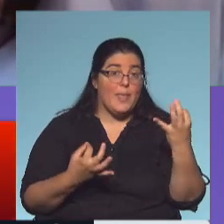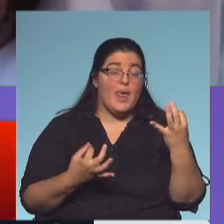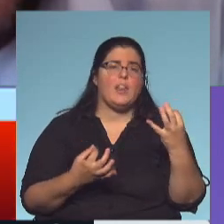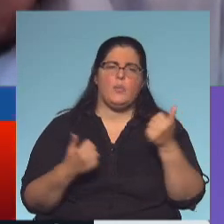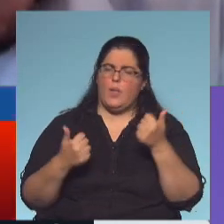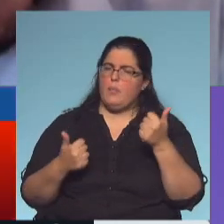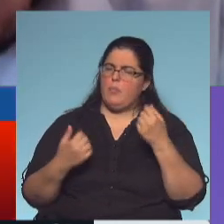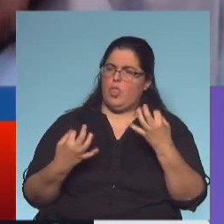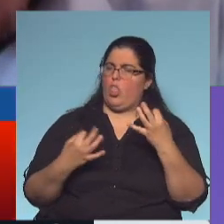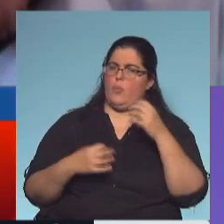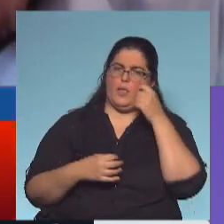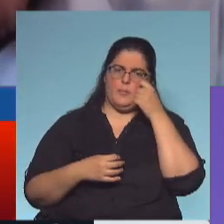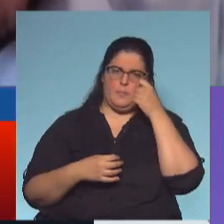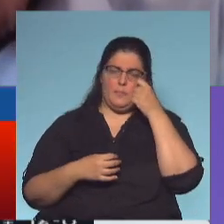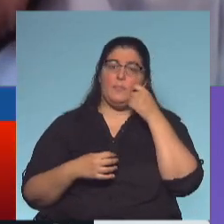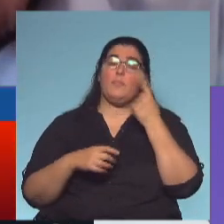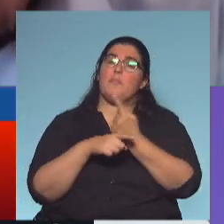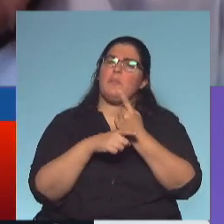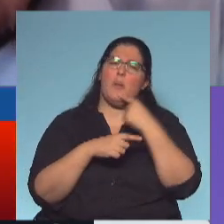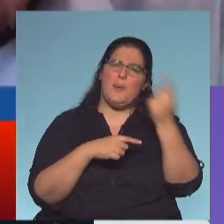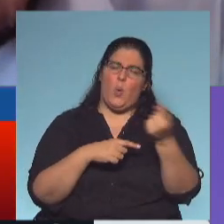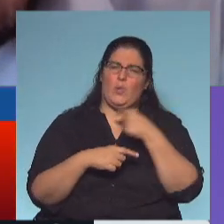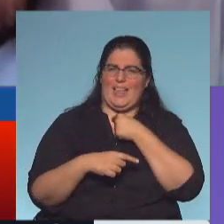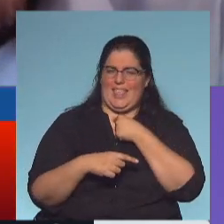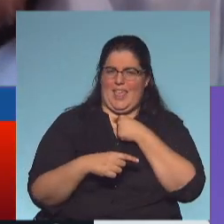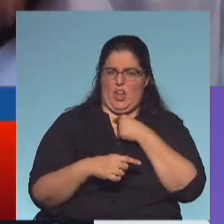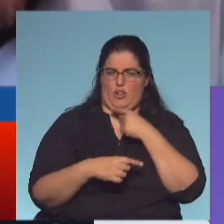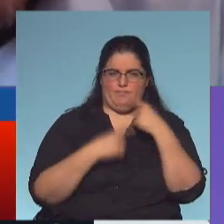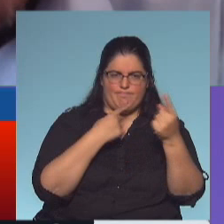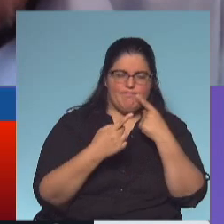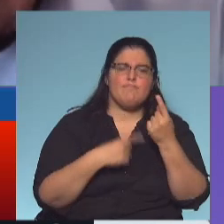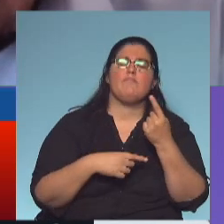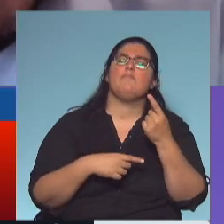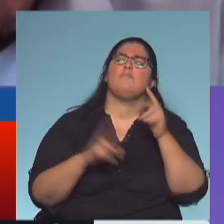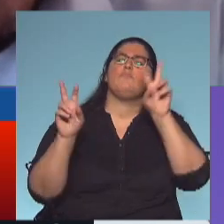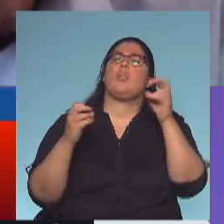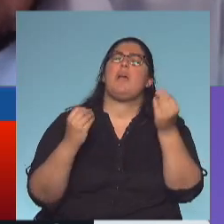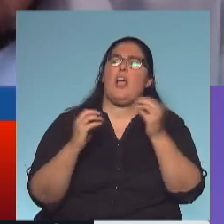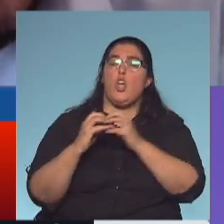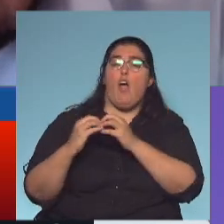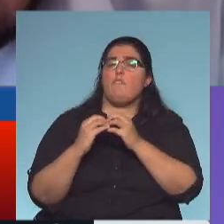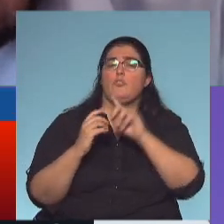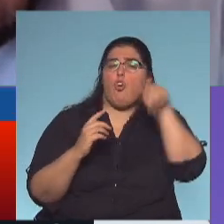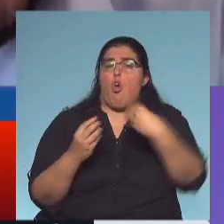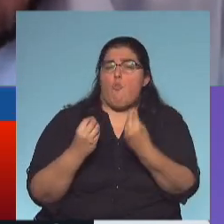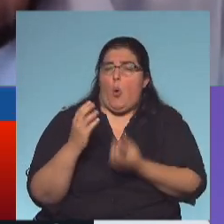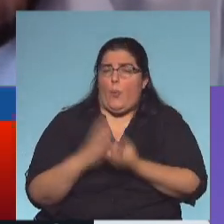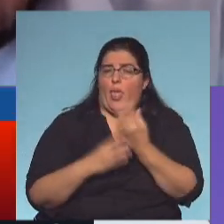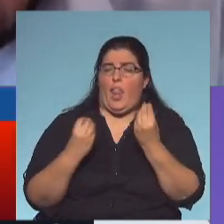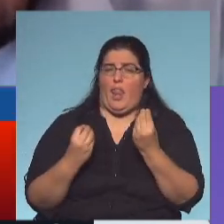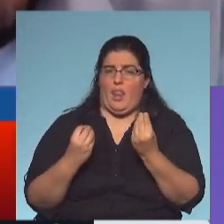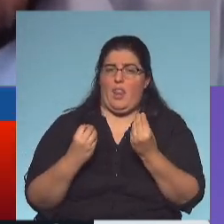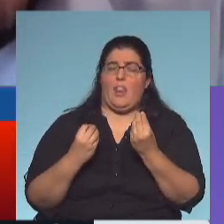gracias a Dios, todo muy bien. Bueno, a ver, la primera pregunta que te quería formular era alrededor del origen de este conflicto, porque recién contábamos con